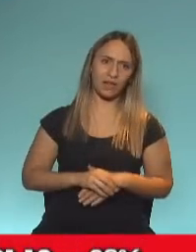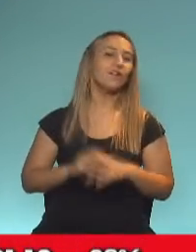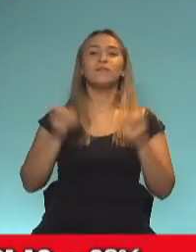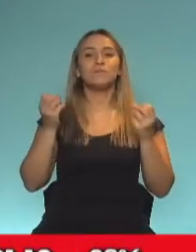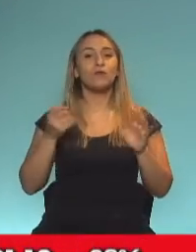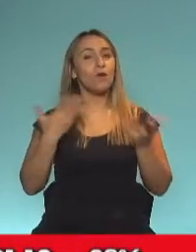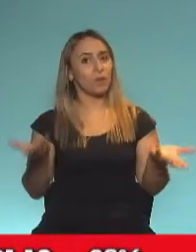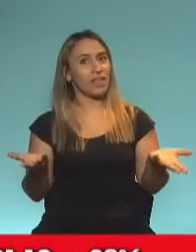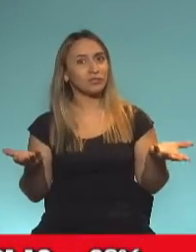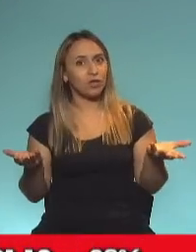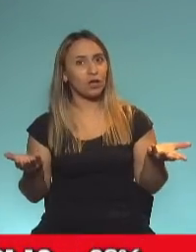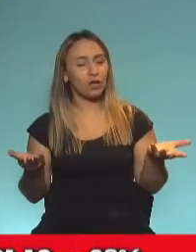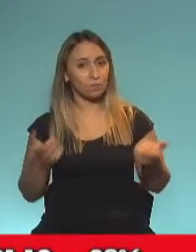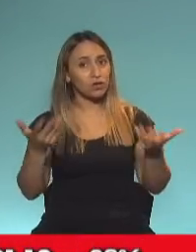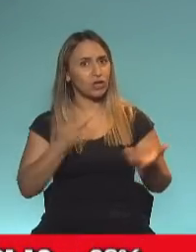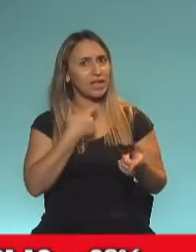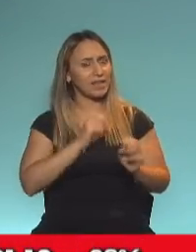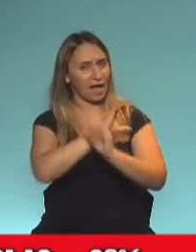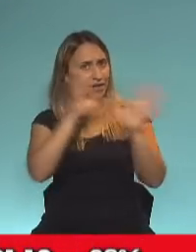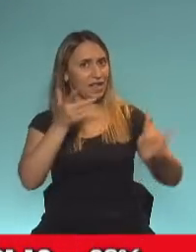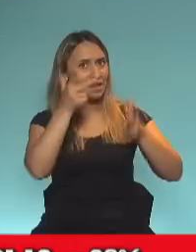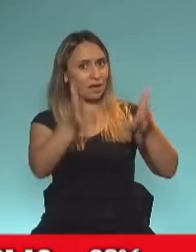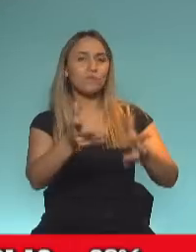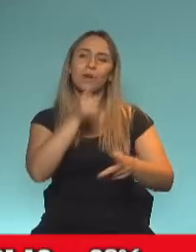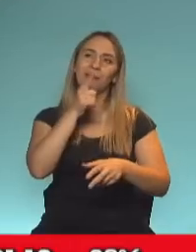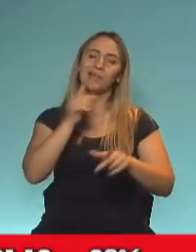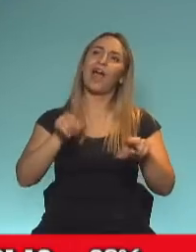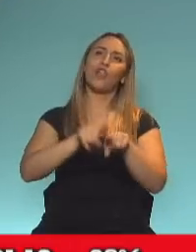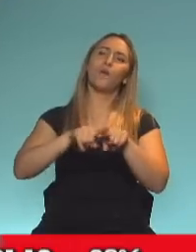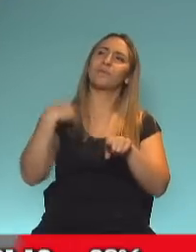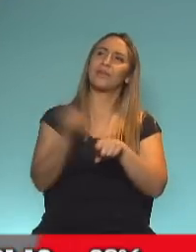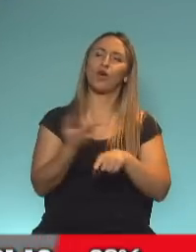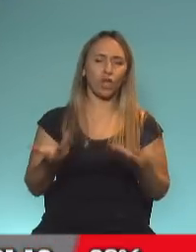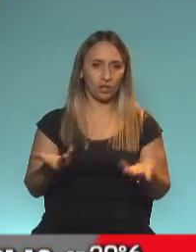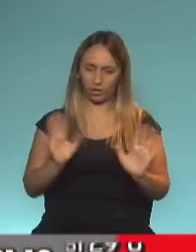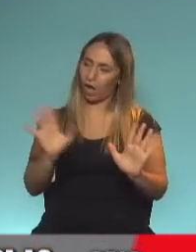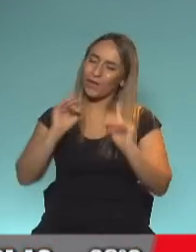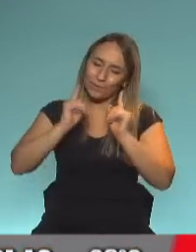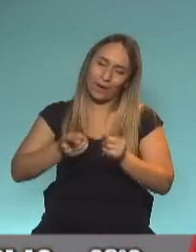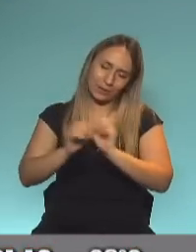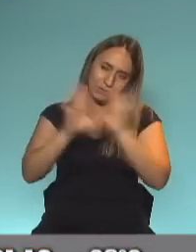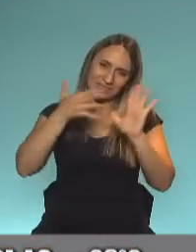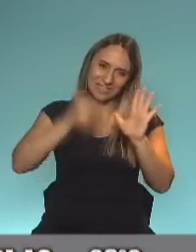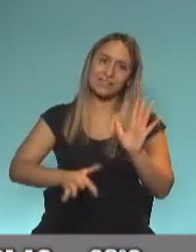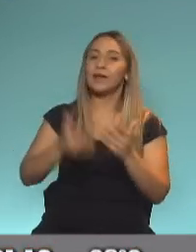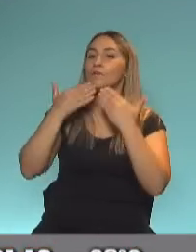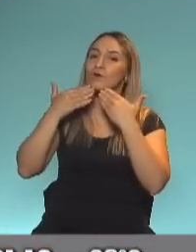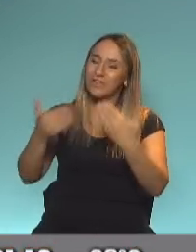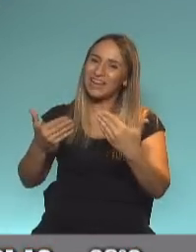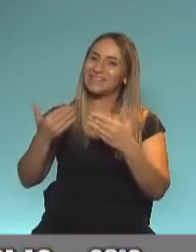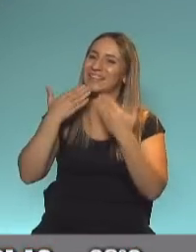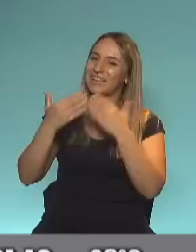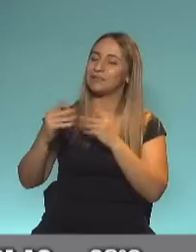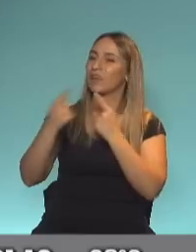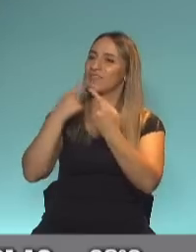Boudou. No, por eso, discúlpeme, pero quería aclarar esto, porque si no, parece que todo es lo mismo. No, igual creo que estaba claro. Gracias por el contacto, gracias